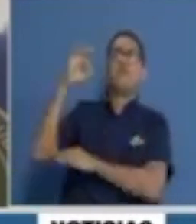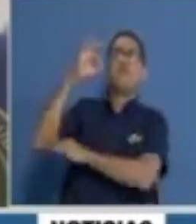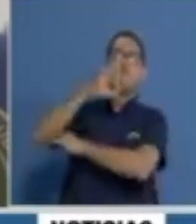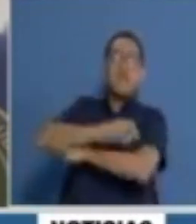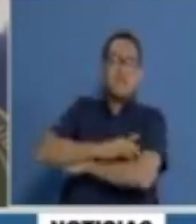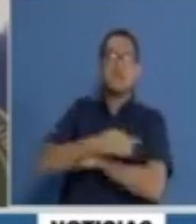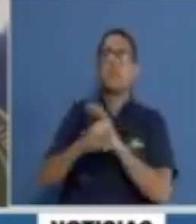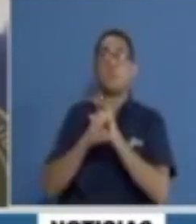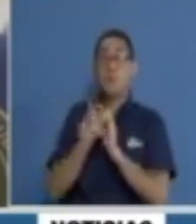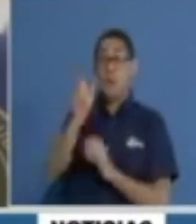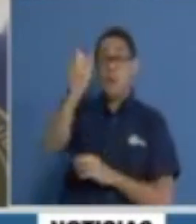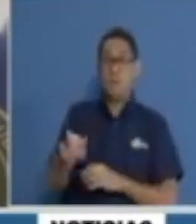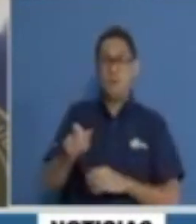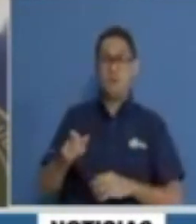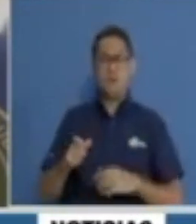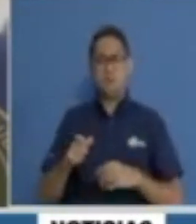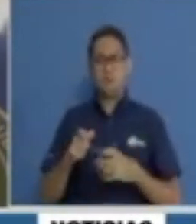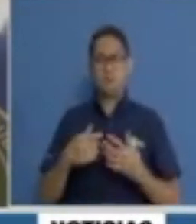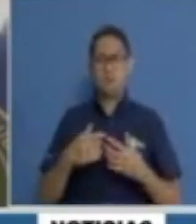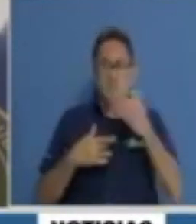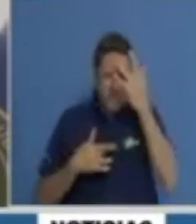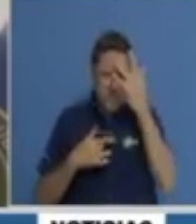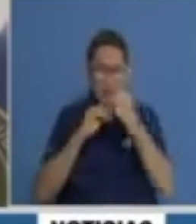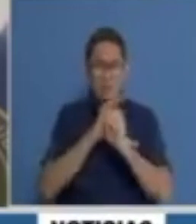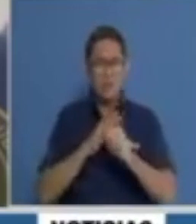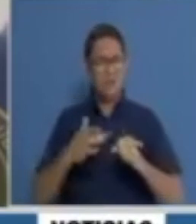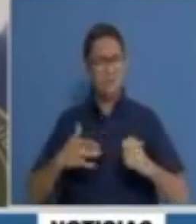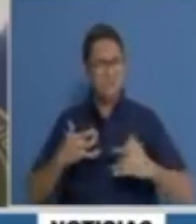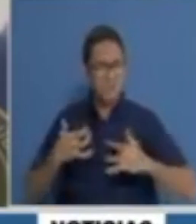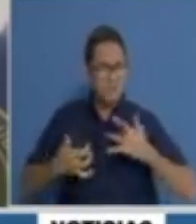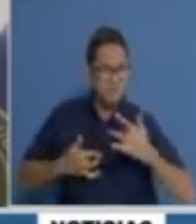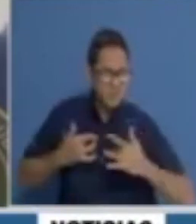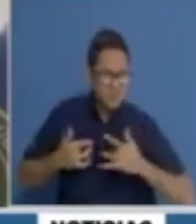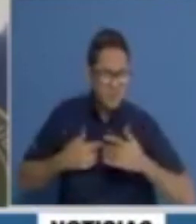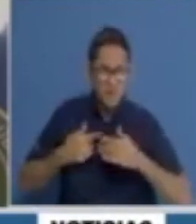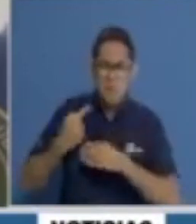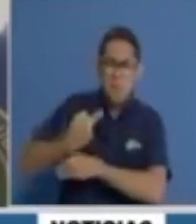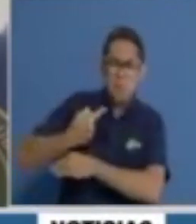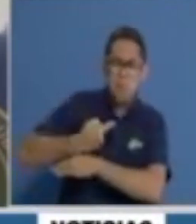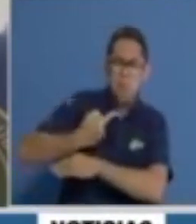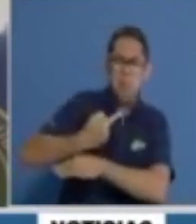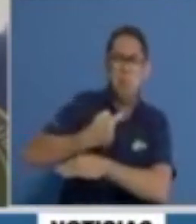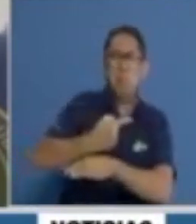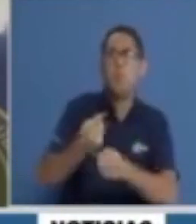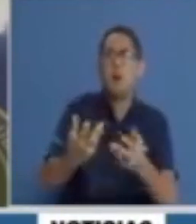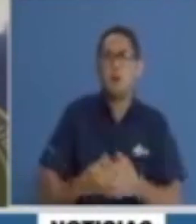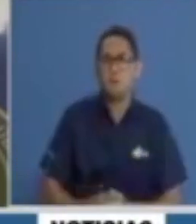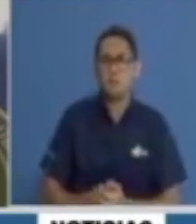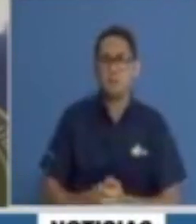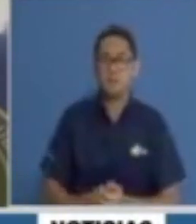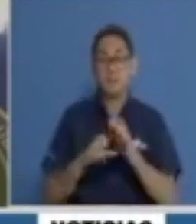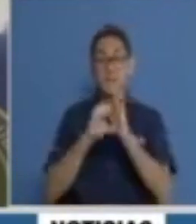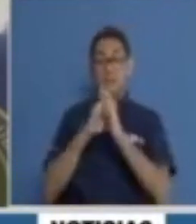síntomas de cada uno de los casos. La semana pasada estuvimos por encima del umbral de 1, que era